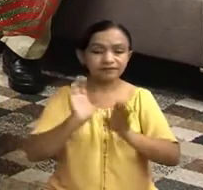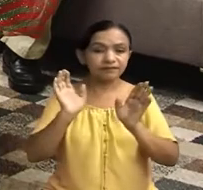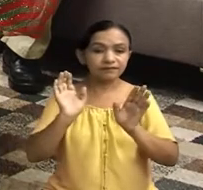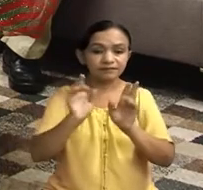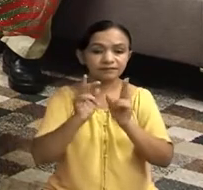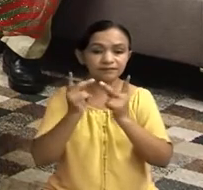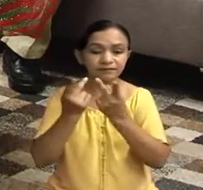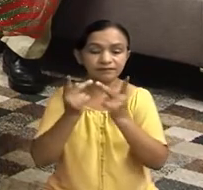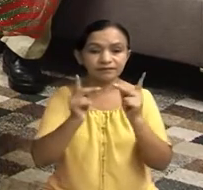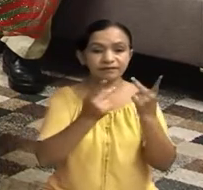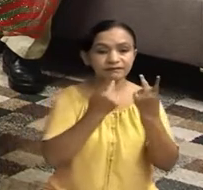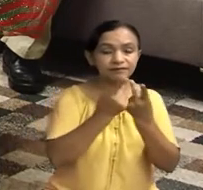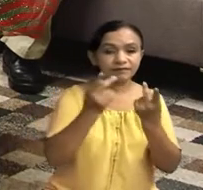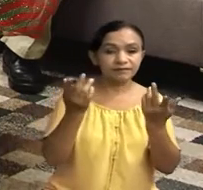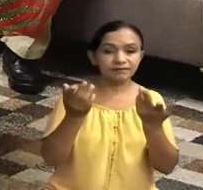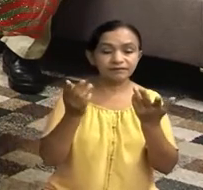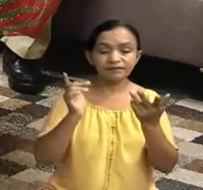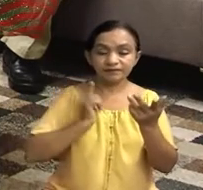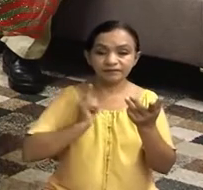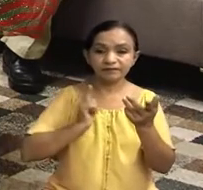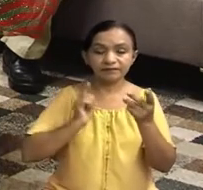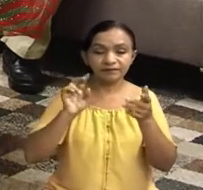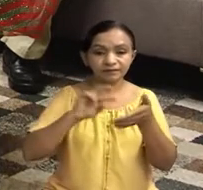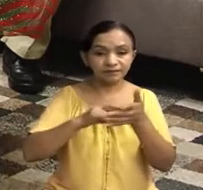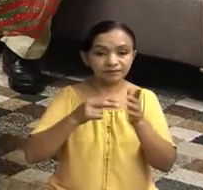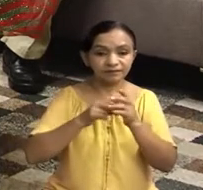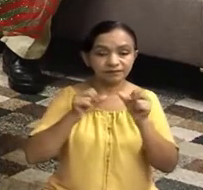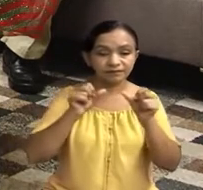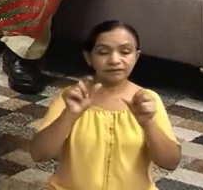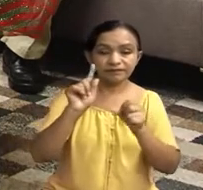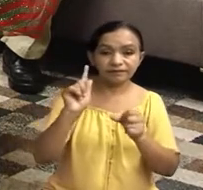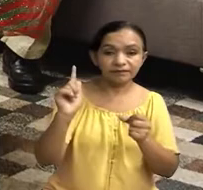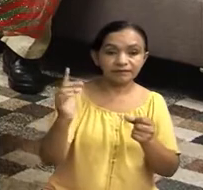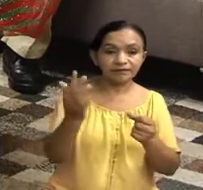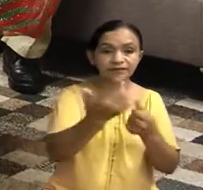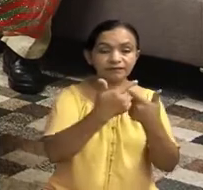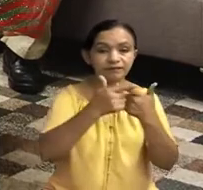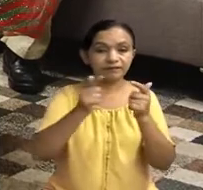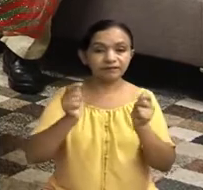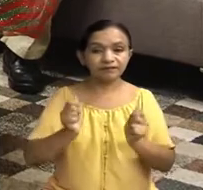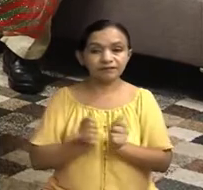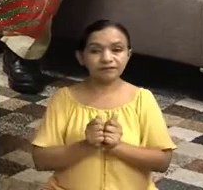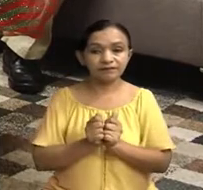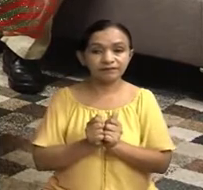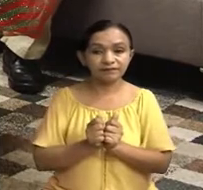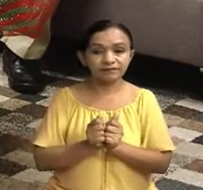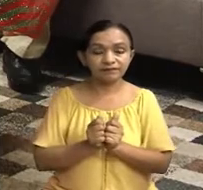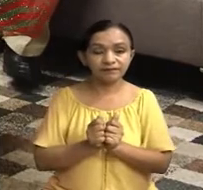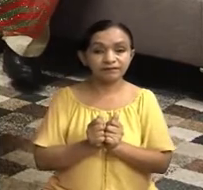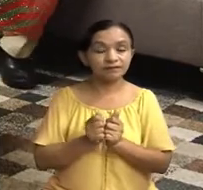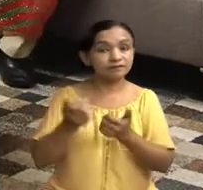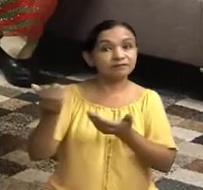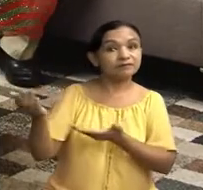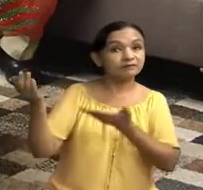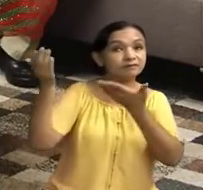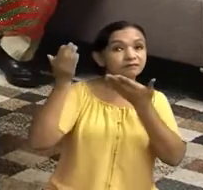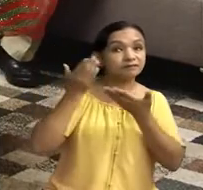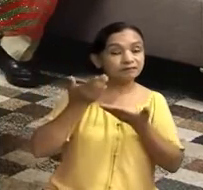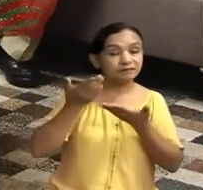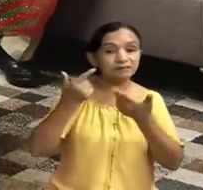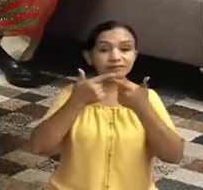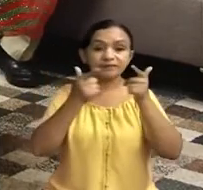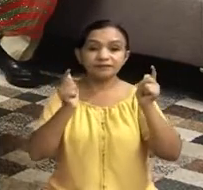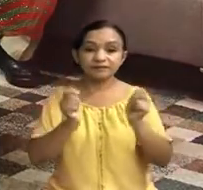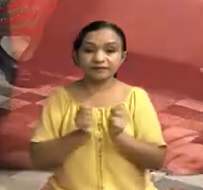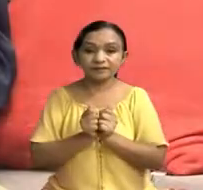pueblos originarios, pero mantienen el mismo concepto de que todo es colectivo. Claro. Entonces se parte también de la herencia, lo comunitario, lo